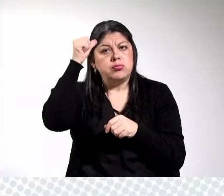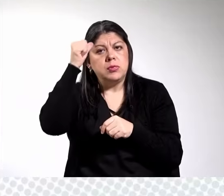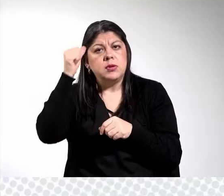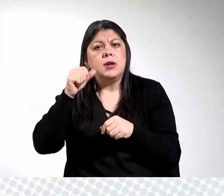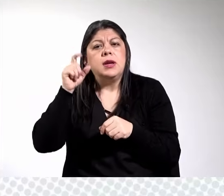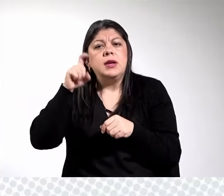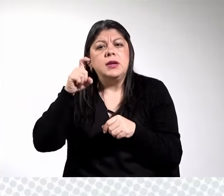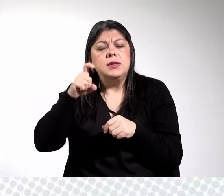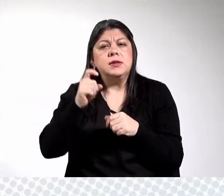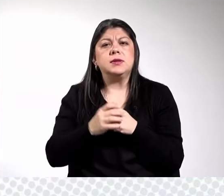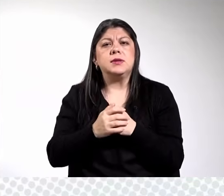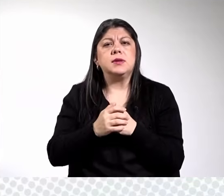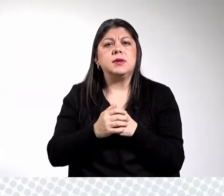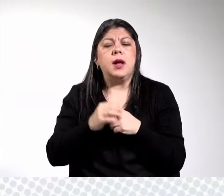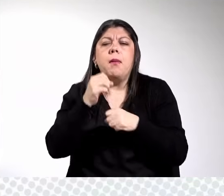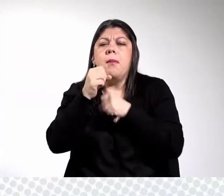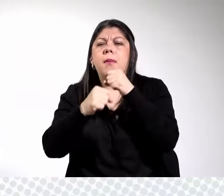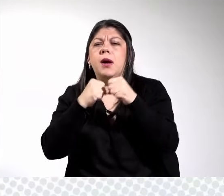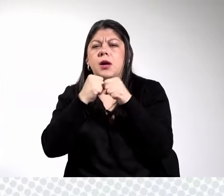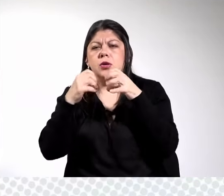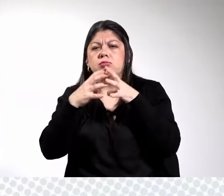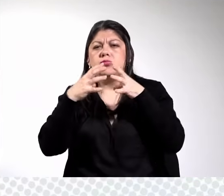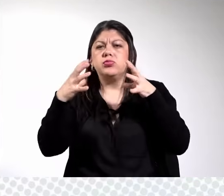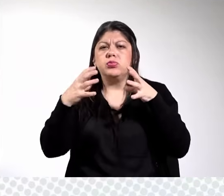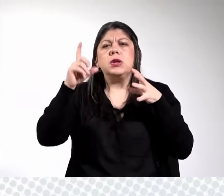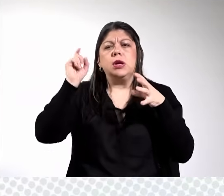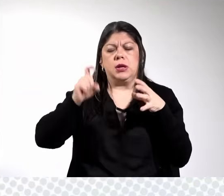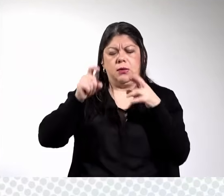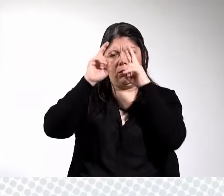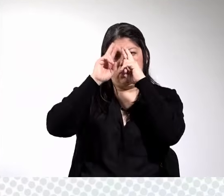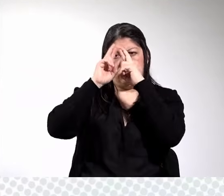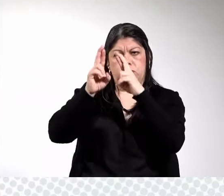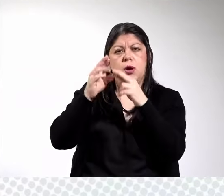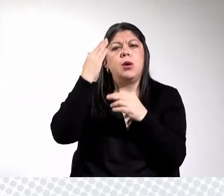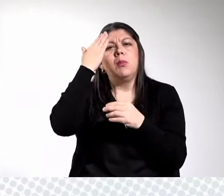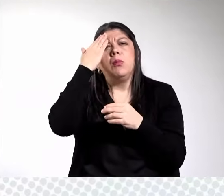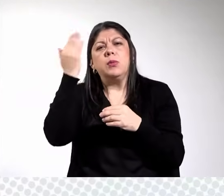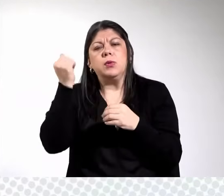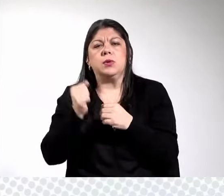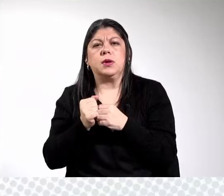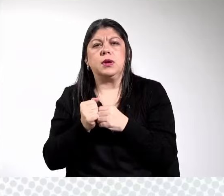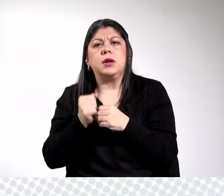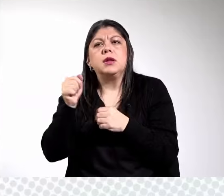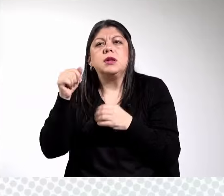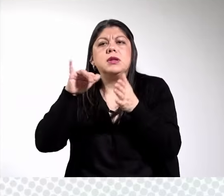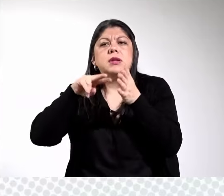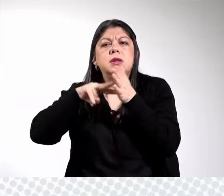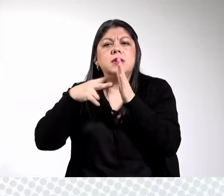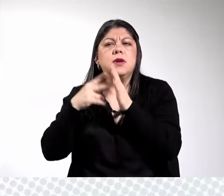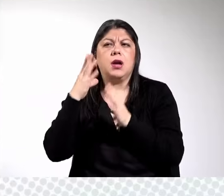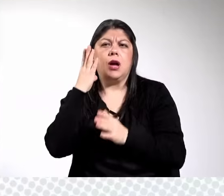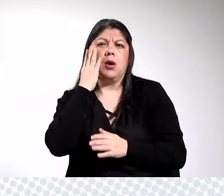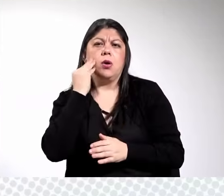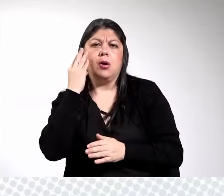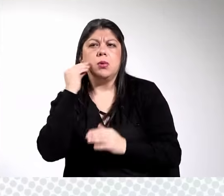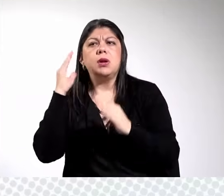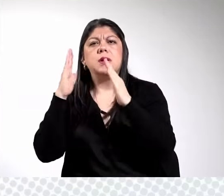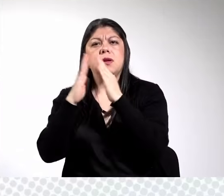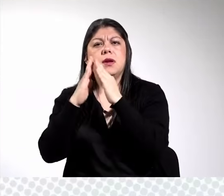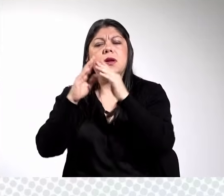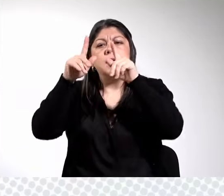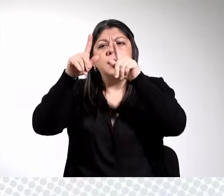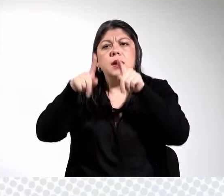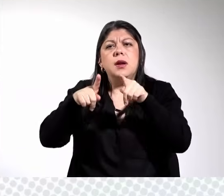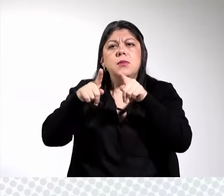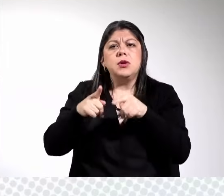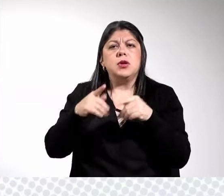bien, entre más años, más respetado. ¿Por qué? Porque es la experiencia en la casa, es la persona que